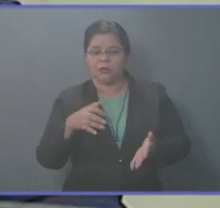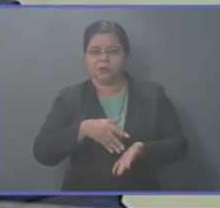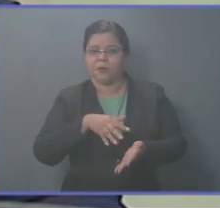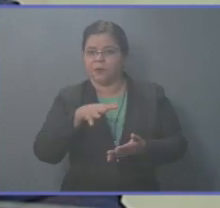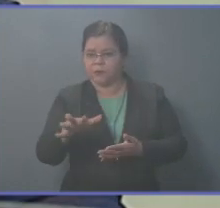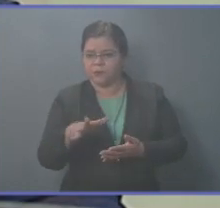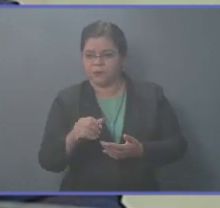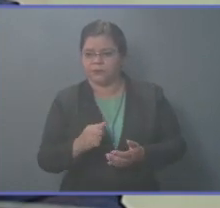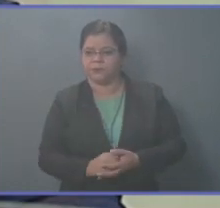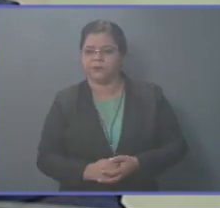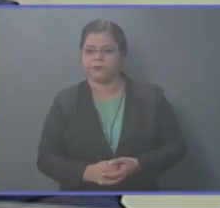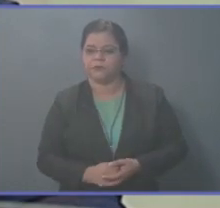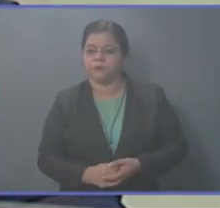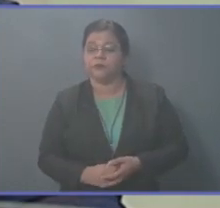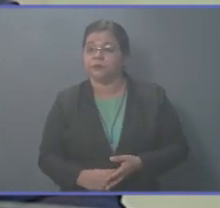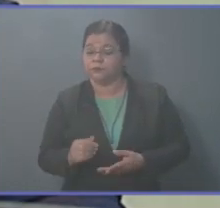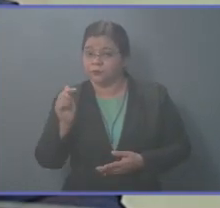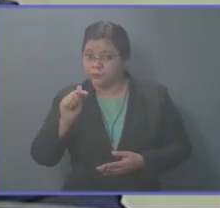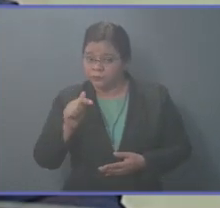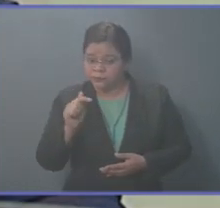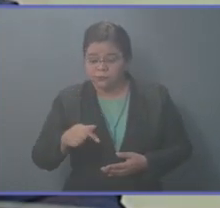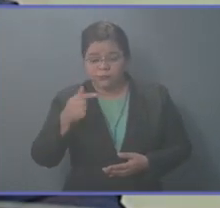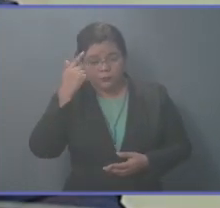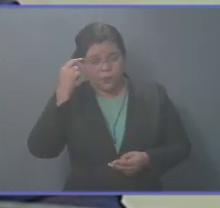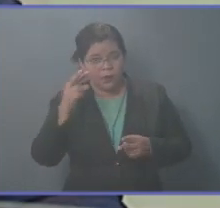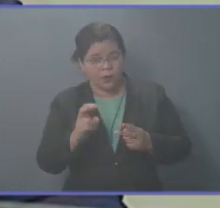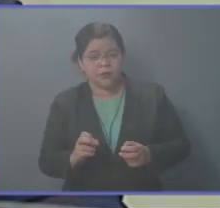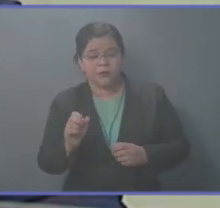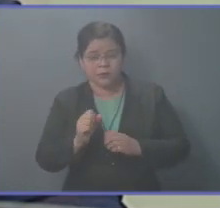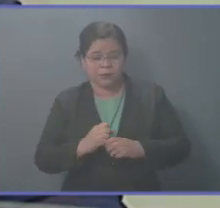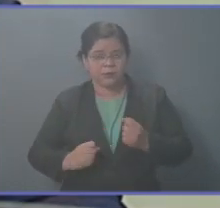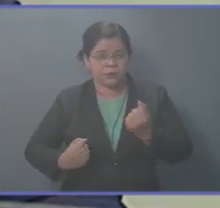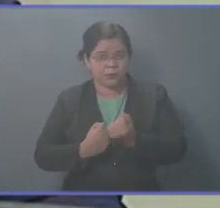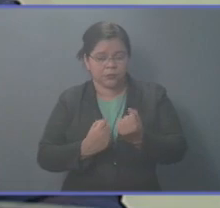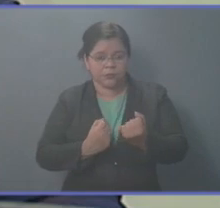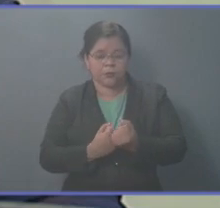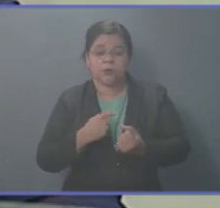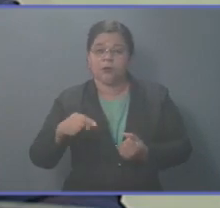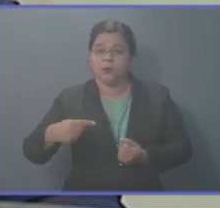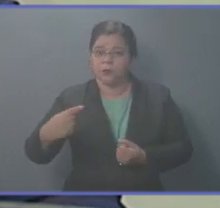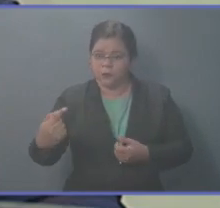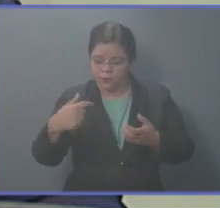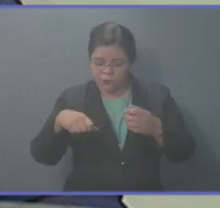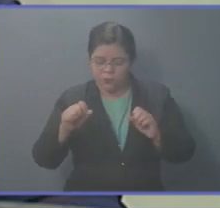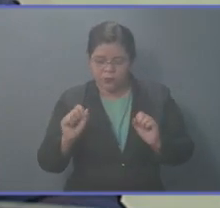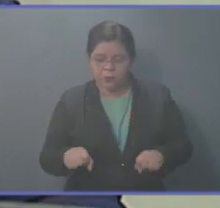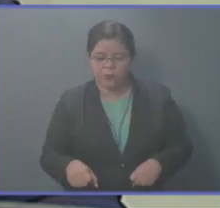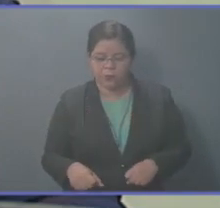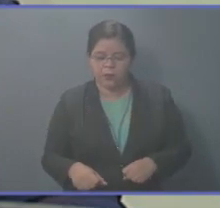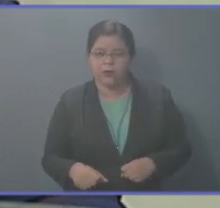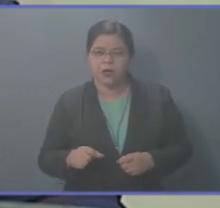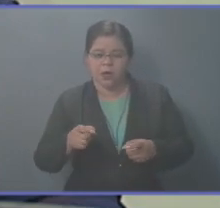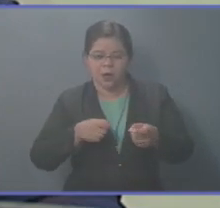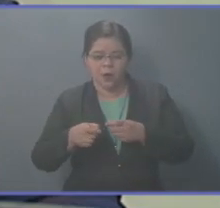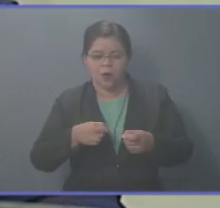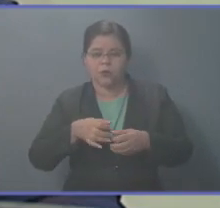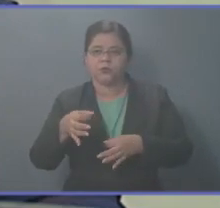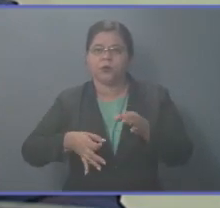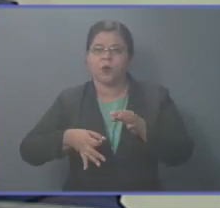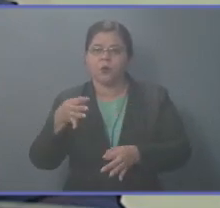y constitucionales, cuyo examen ciudadano se fortalece cuando es procedente con el control judicial